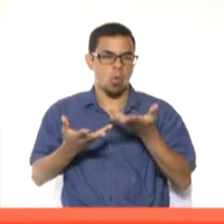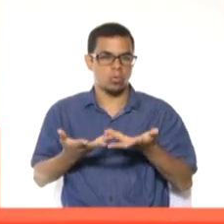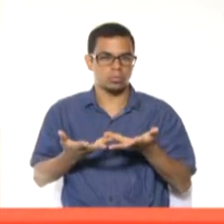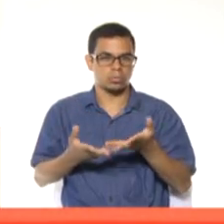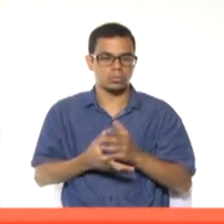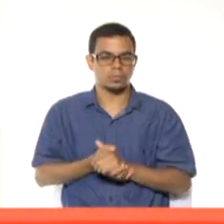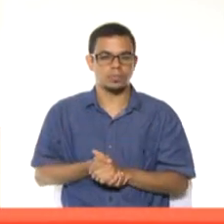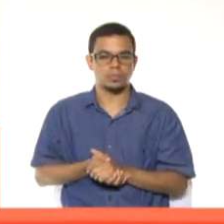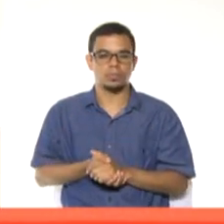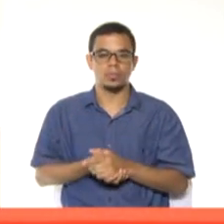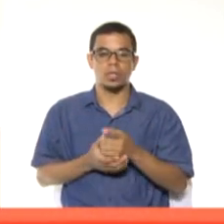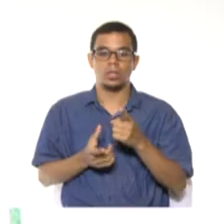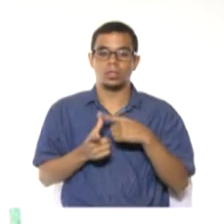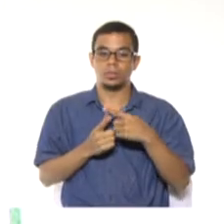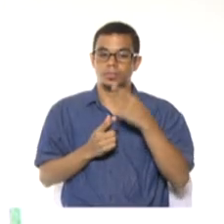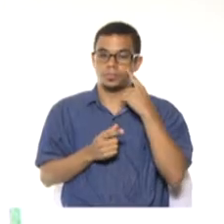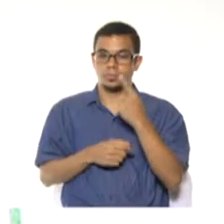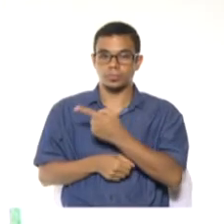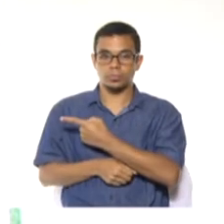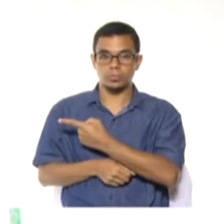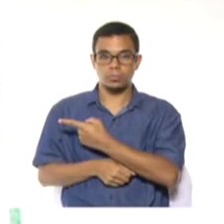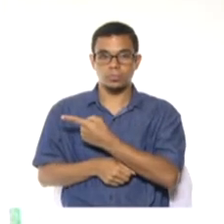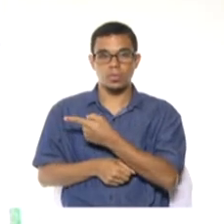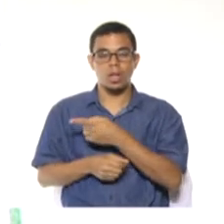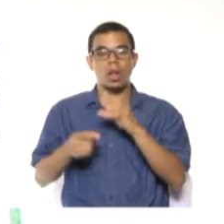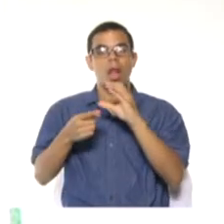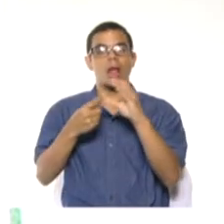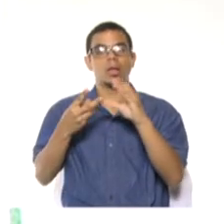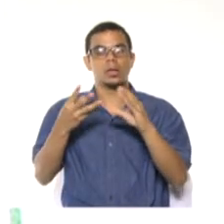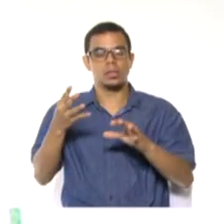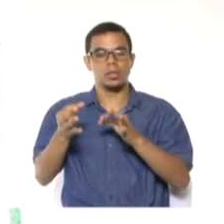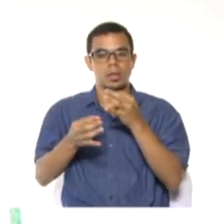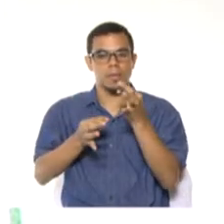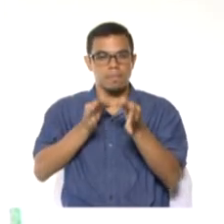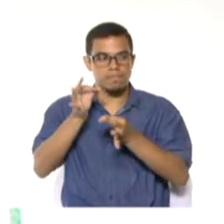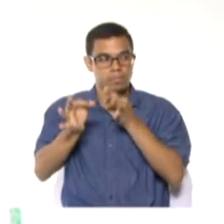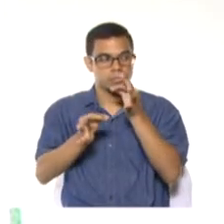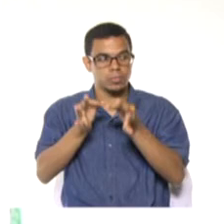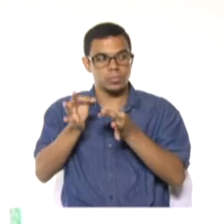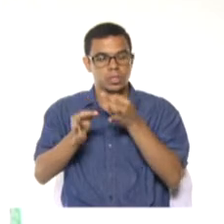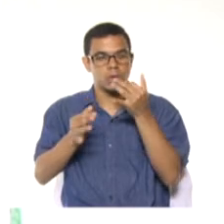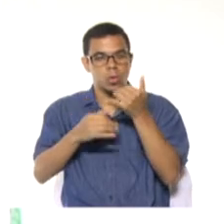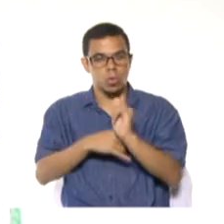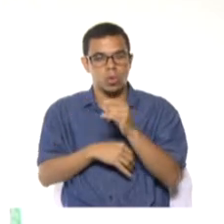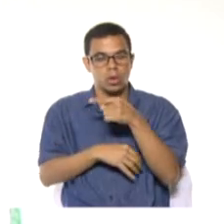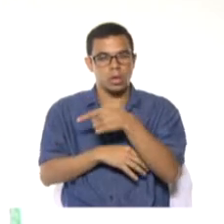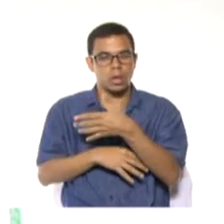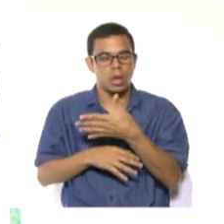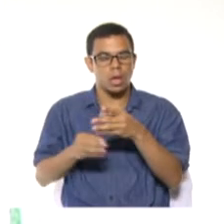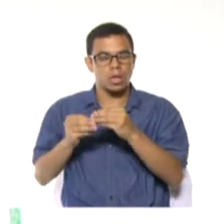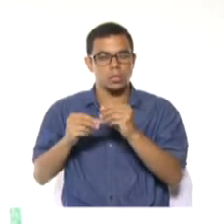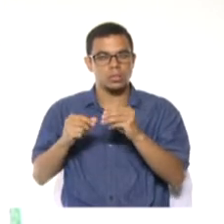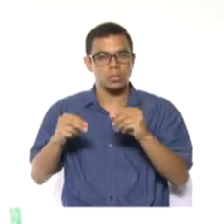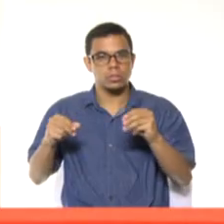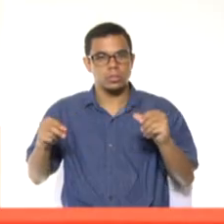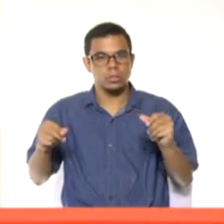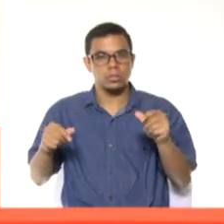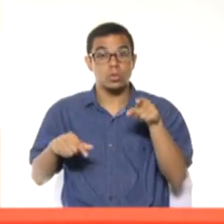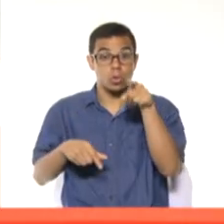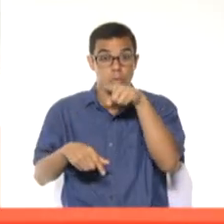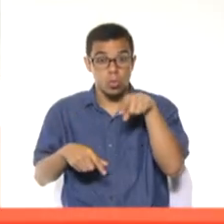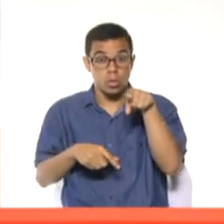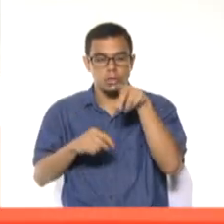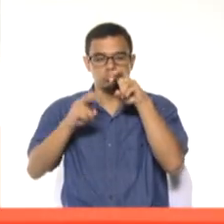aquí este cuadro nos indica las características que debe poseer el suelo que usted va